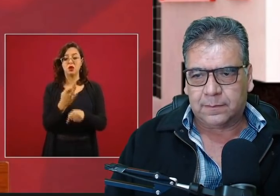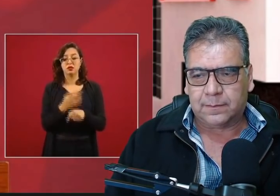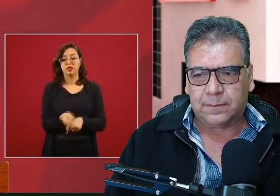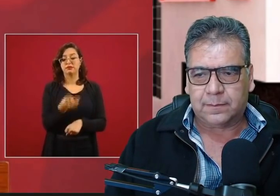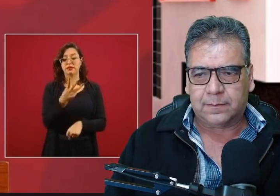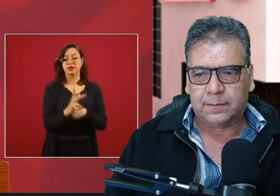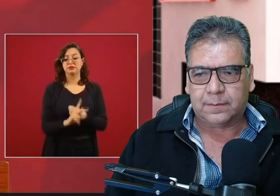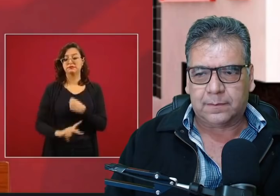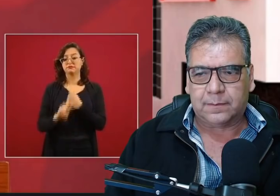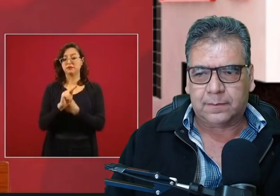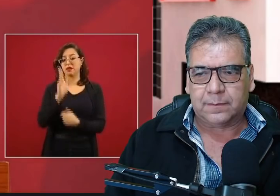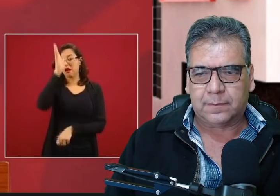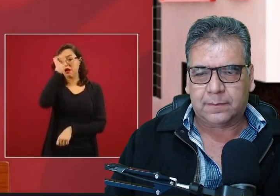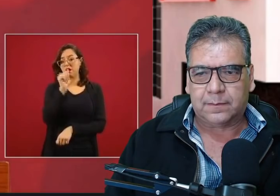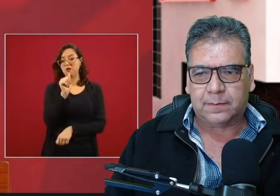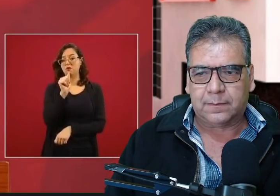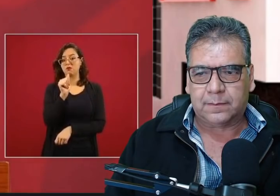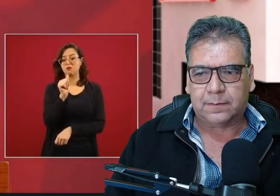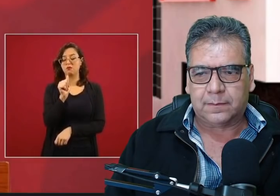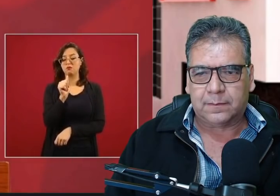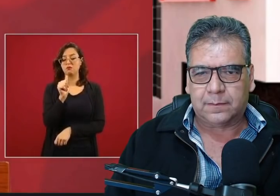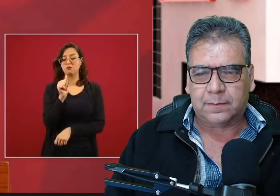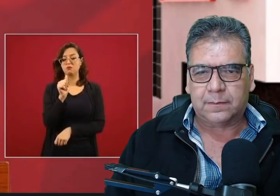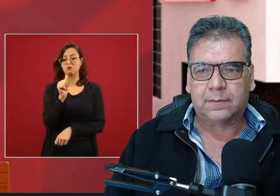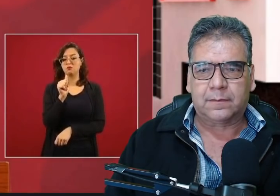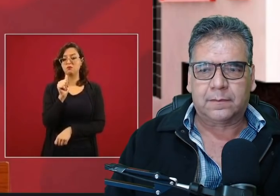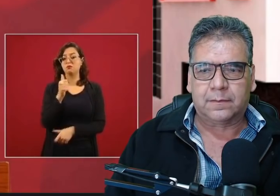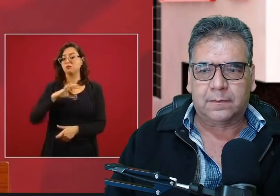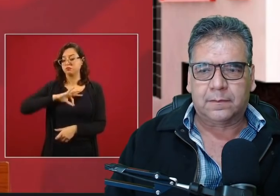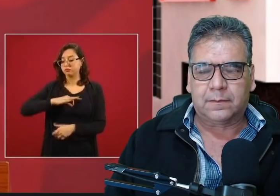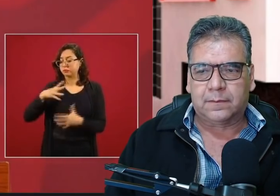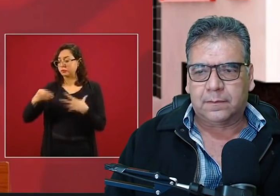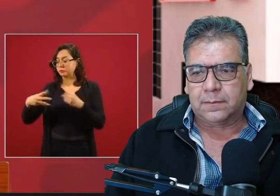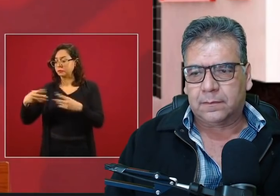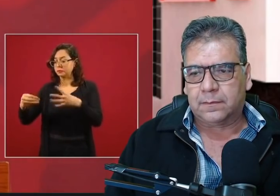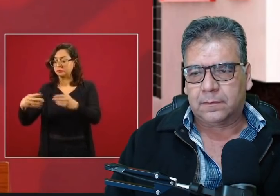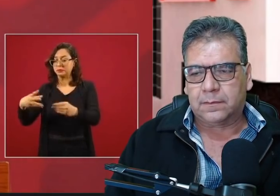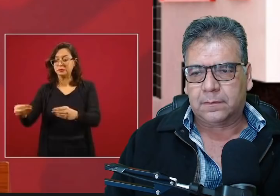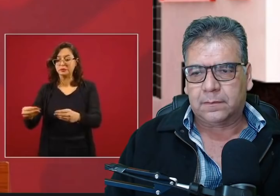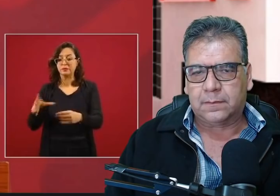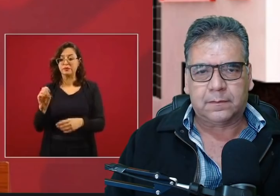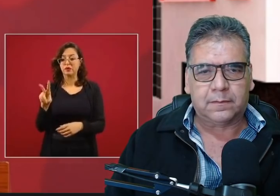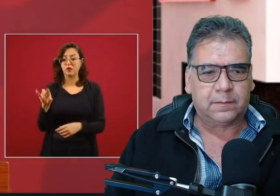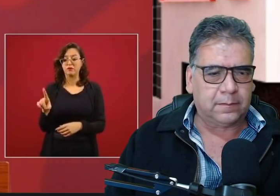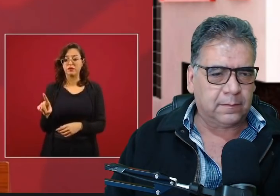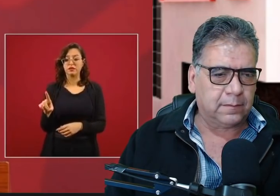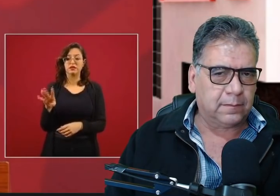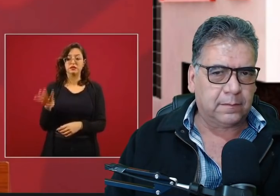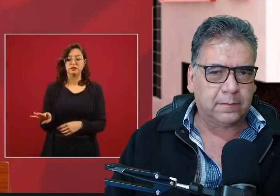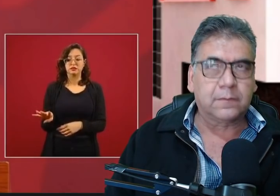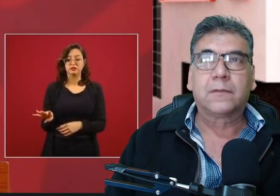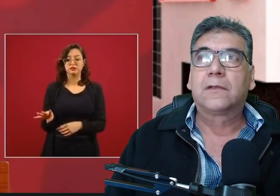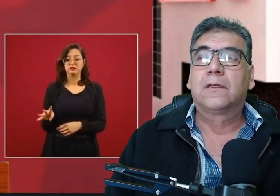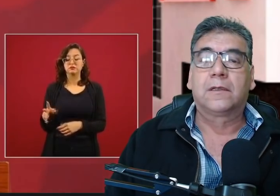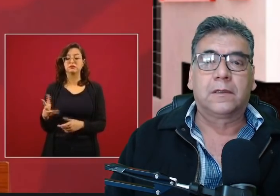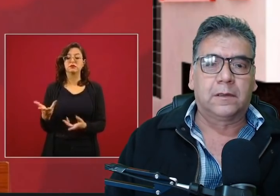la integración, en un contexto de la pandemia de COVID-19, donde la integración